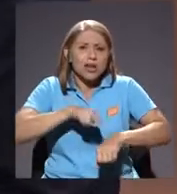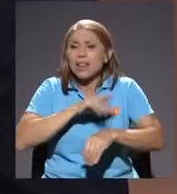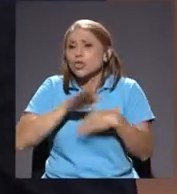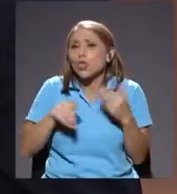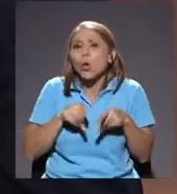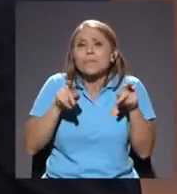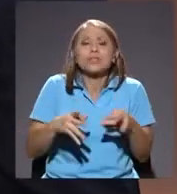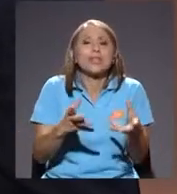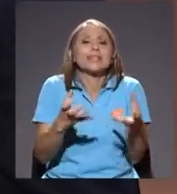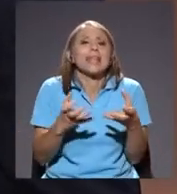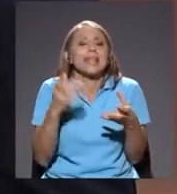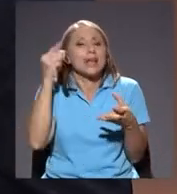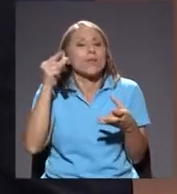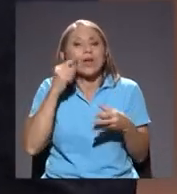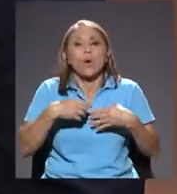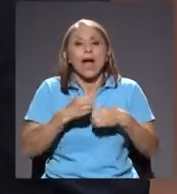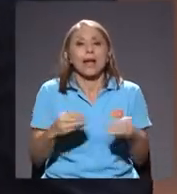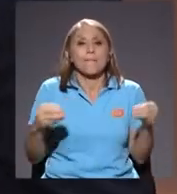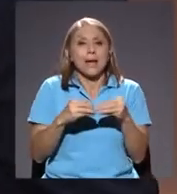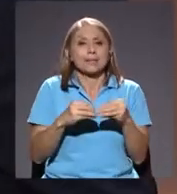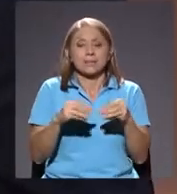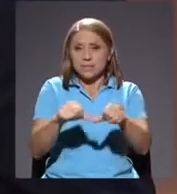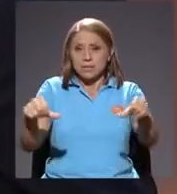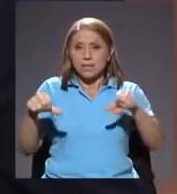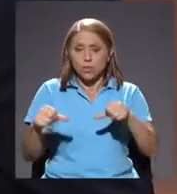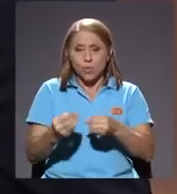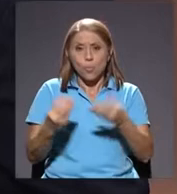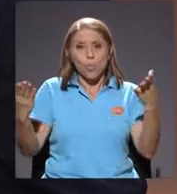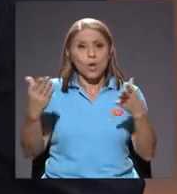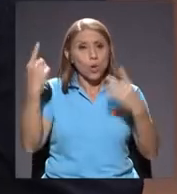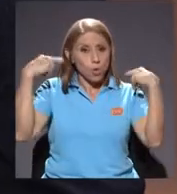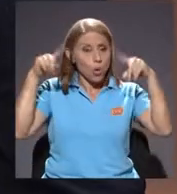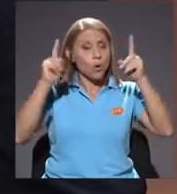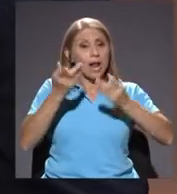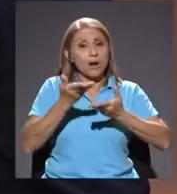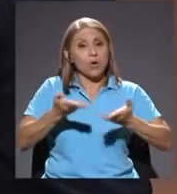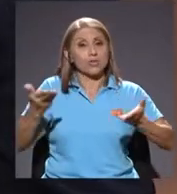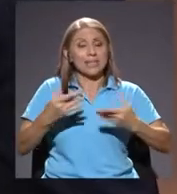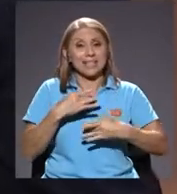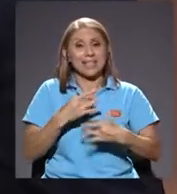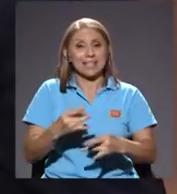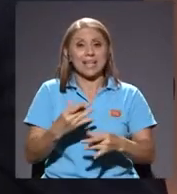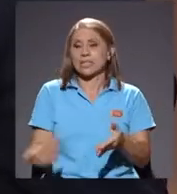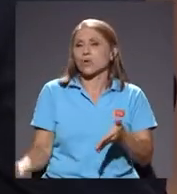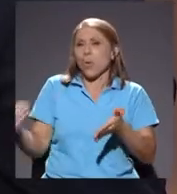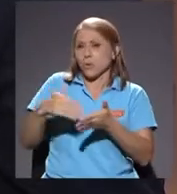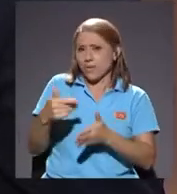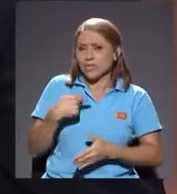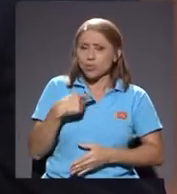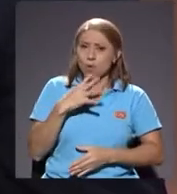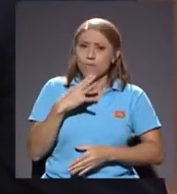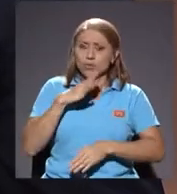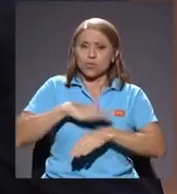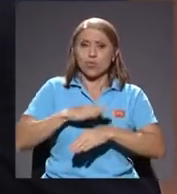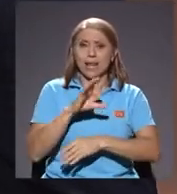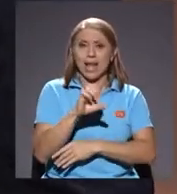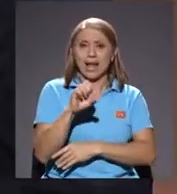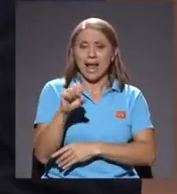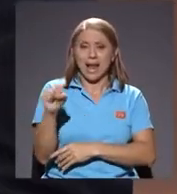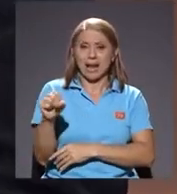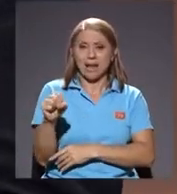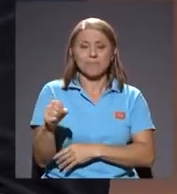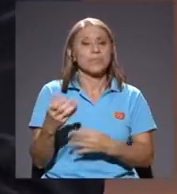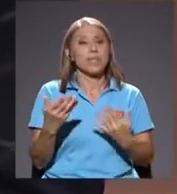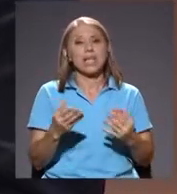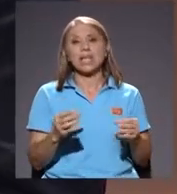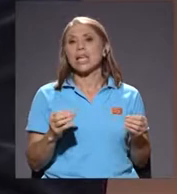hace cosas importantes es decir el sector público logra cosas muy interesantes de verdad y vuelvo el caso de la caja y lo he dicho en otros foros ningún país que tenga